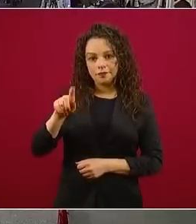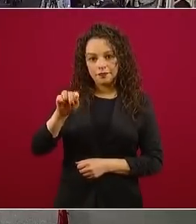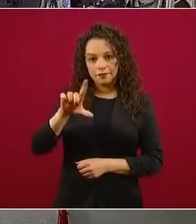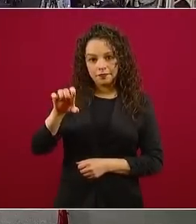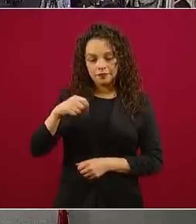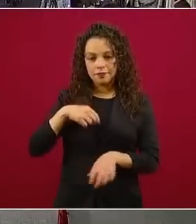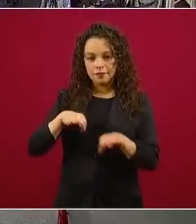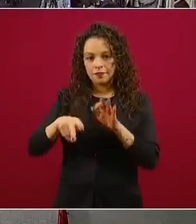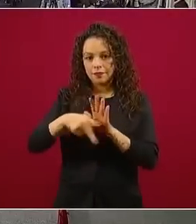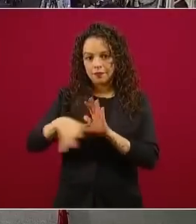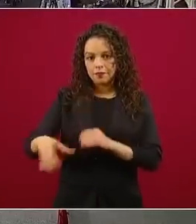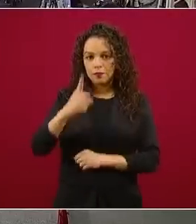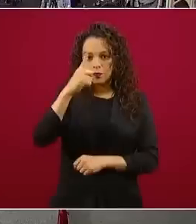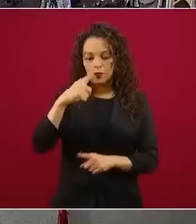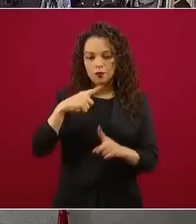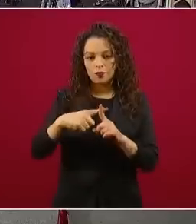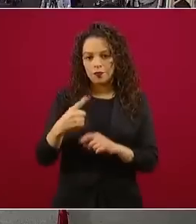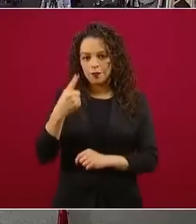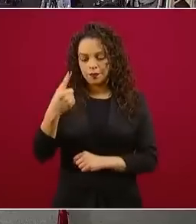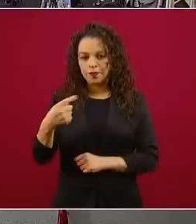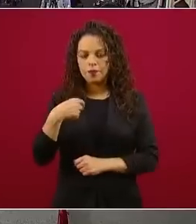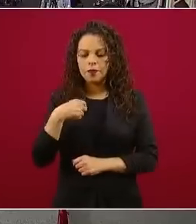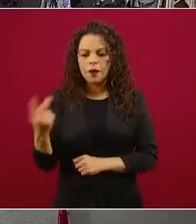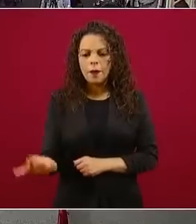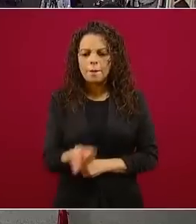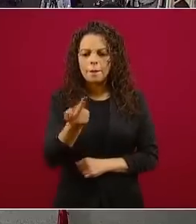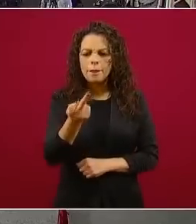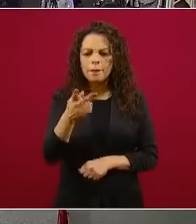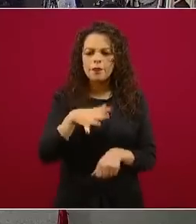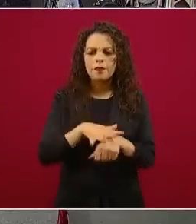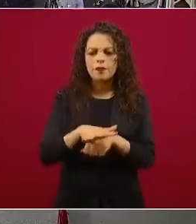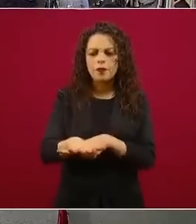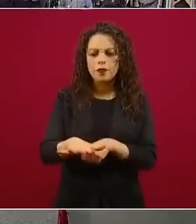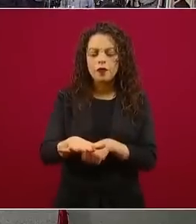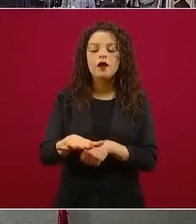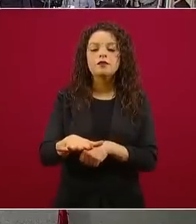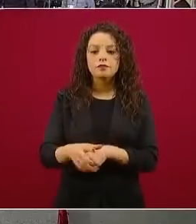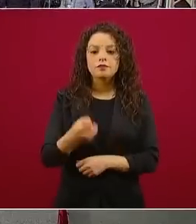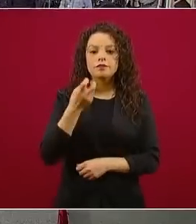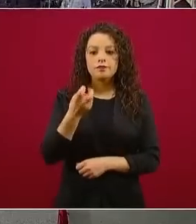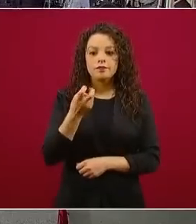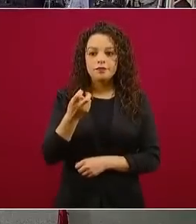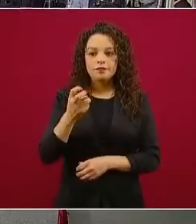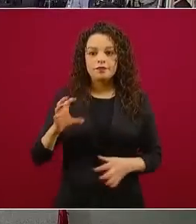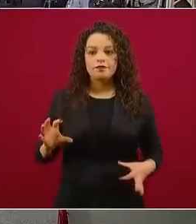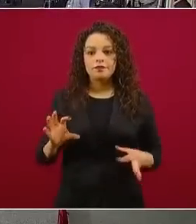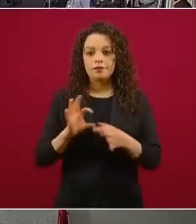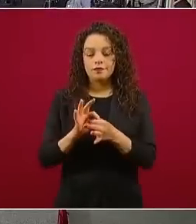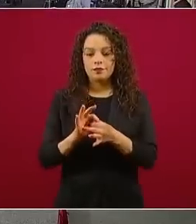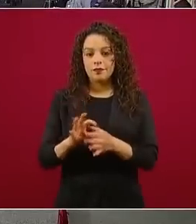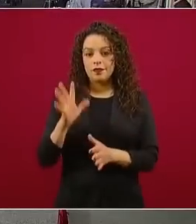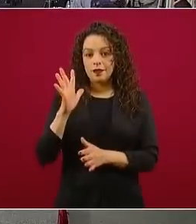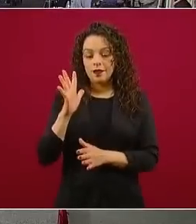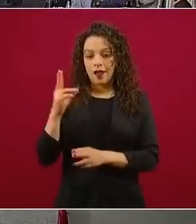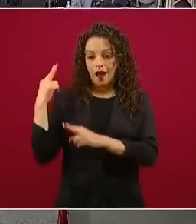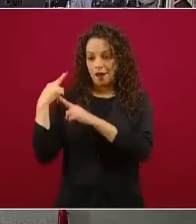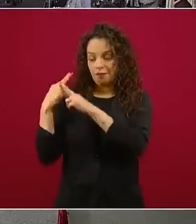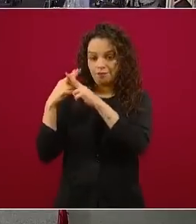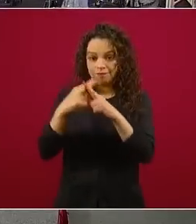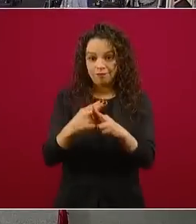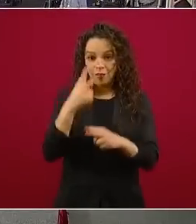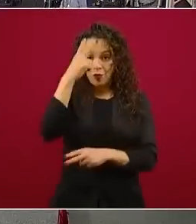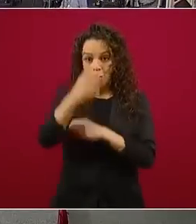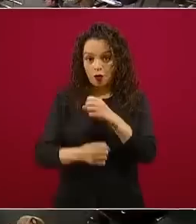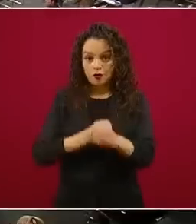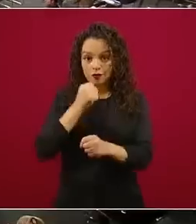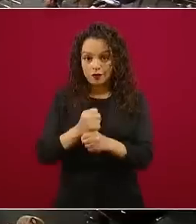Bueno, pues mi pregunta tiene que ver con pues este segundo aniversario de pues